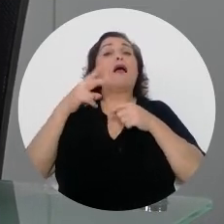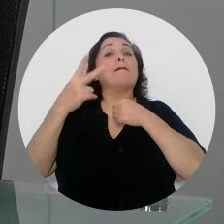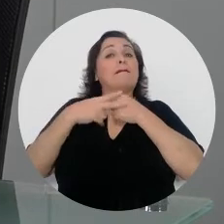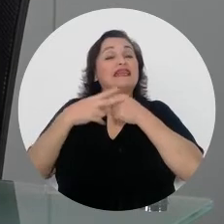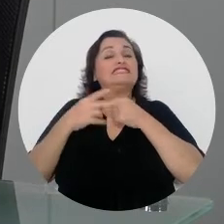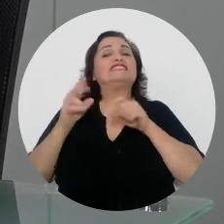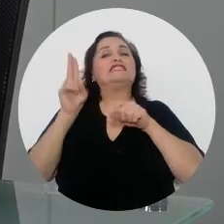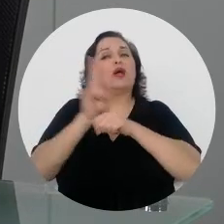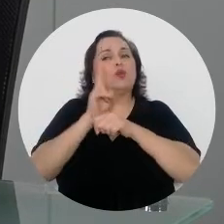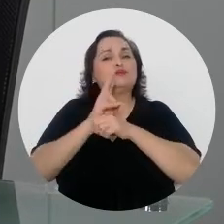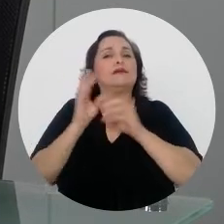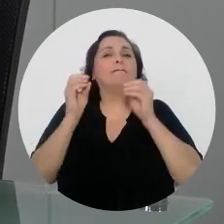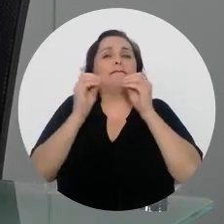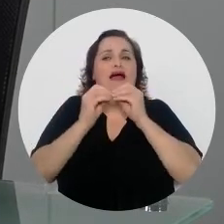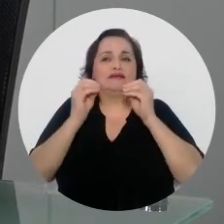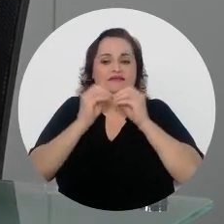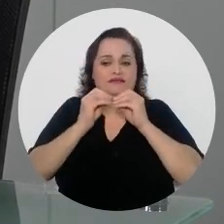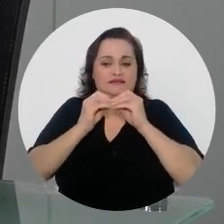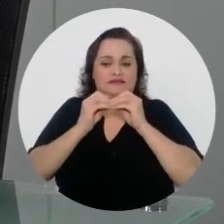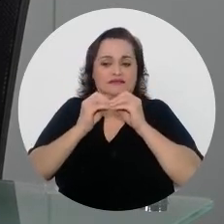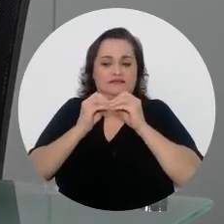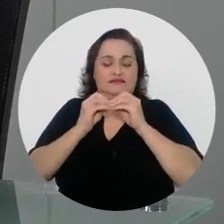viene utilizando más.